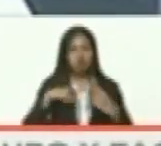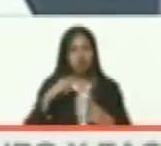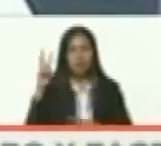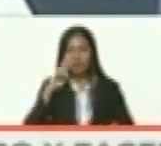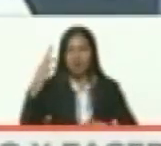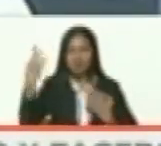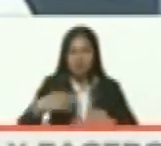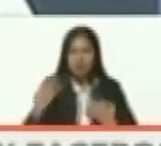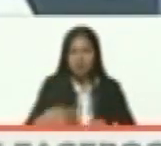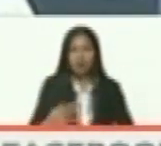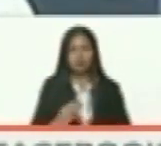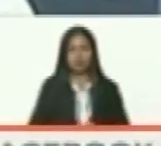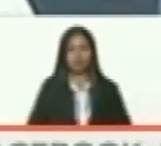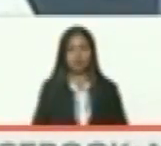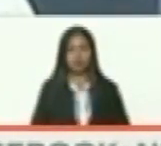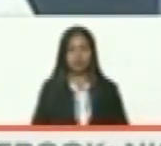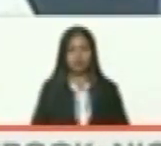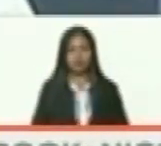verdad.